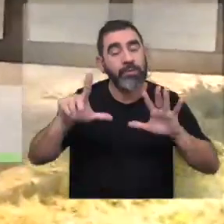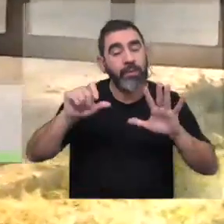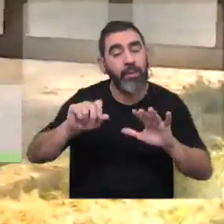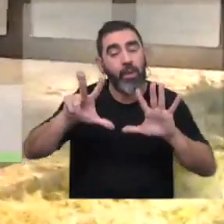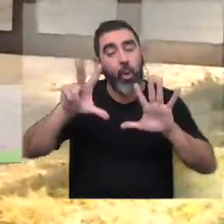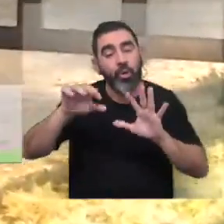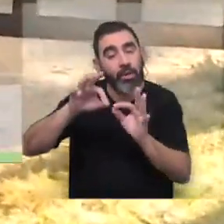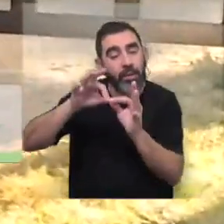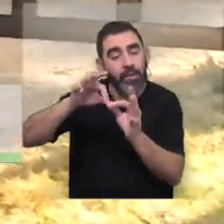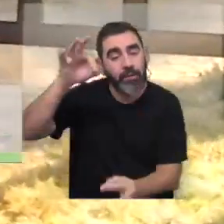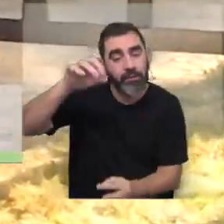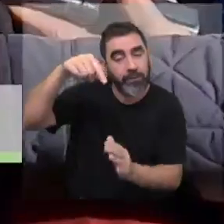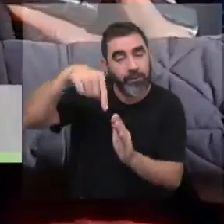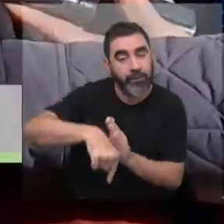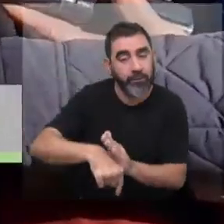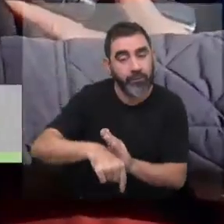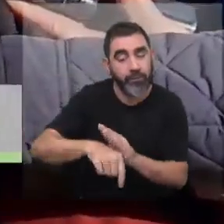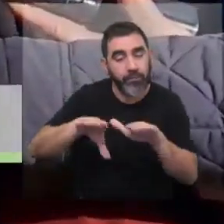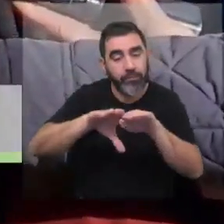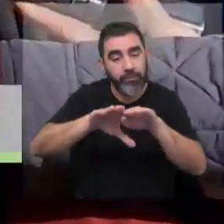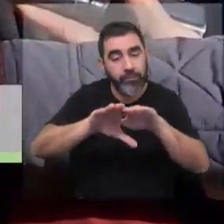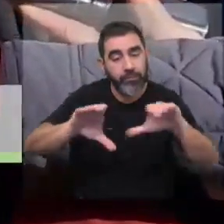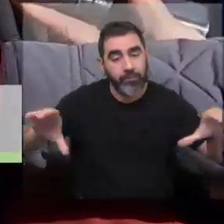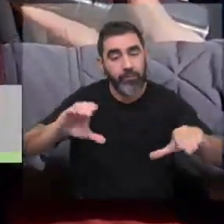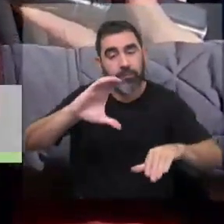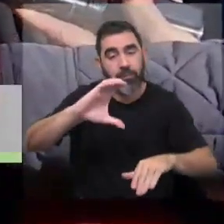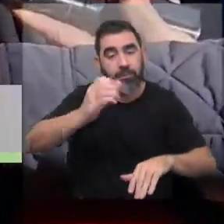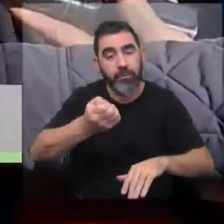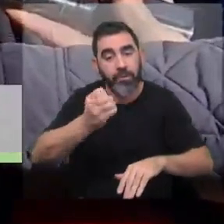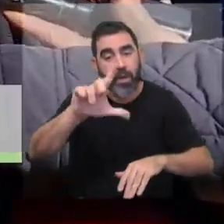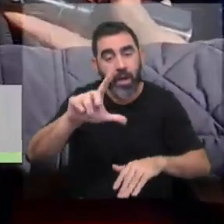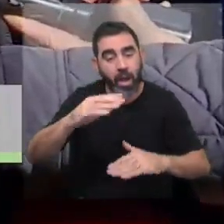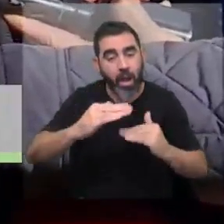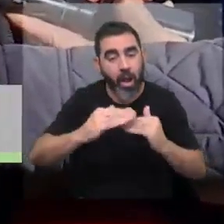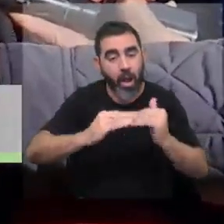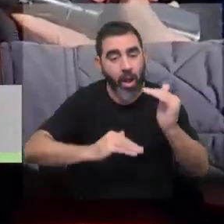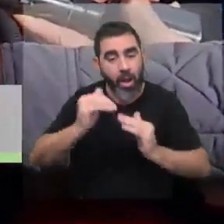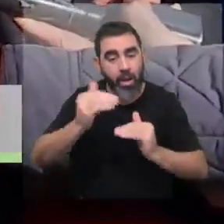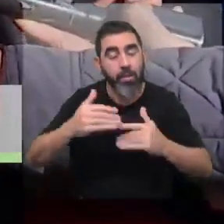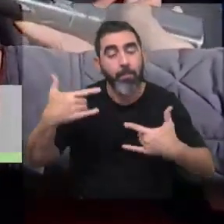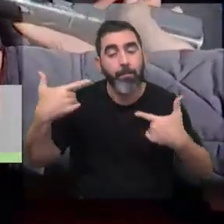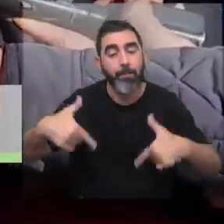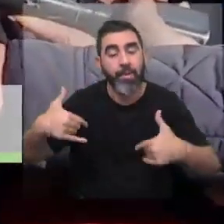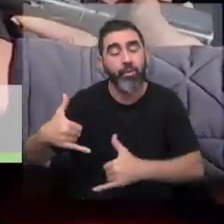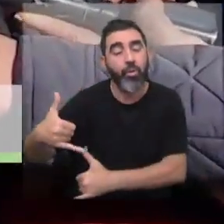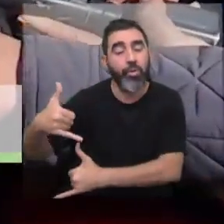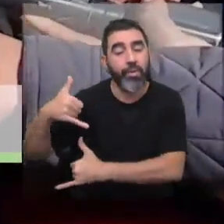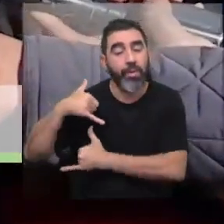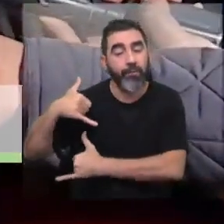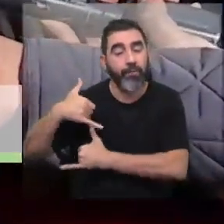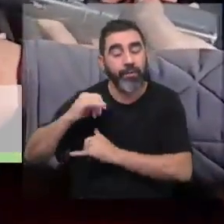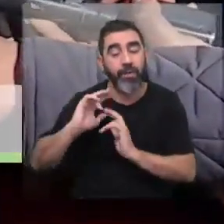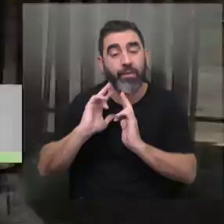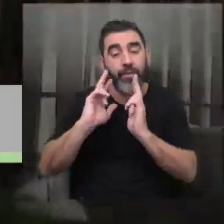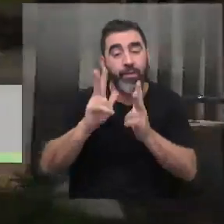80 cm de la superficie cubierto por una losa con una gran cantidad de cal el ministro de defensa nacional Armando cast debat